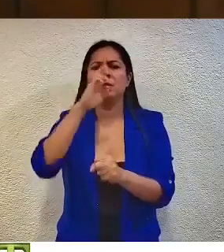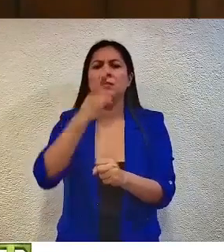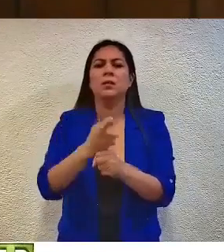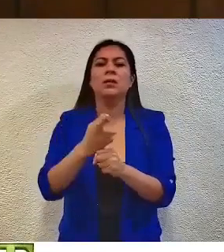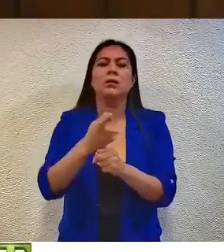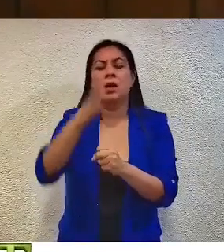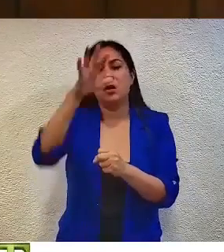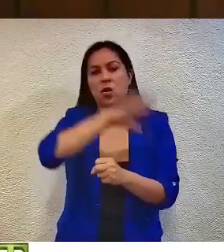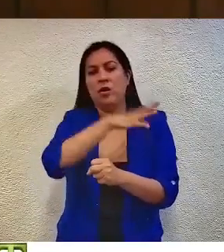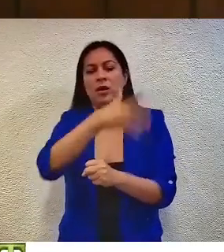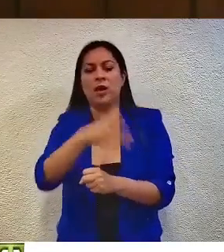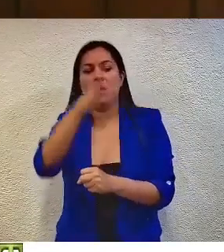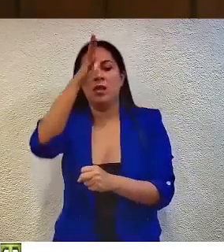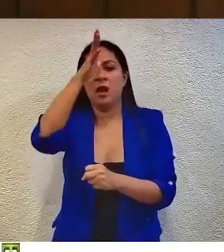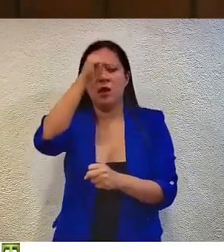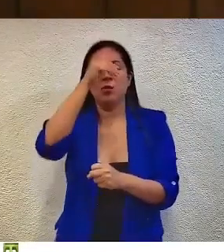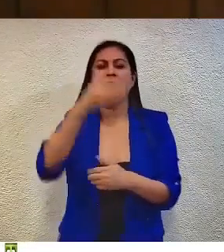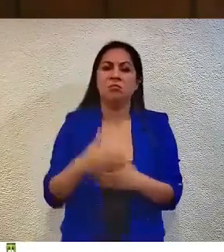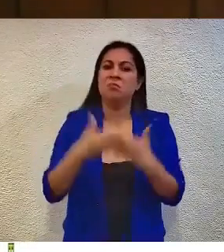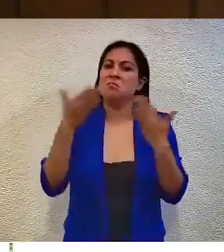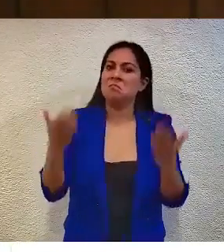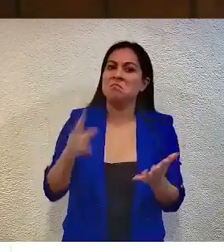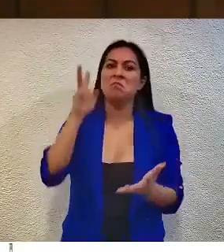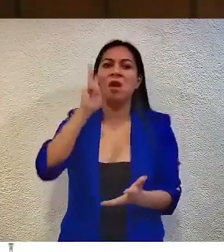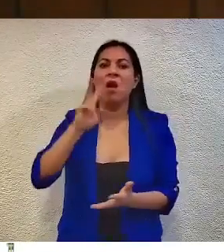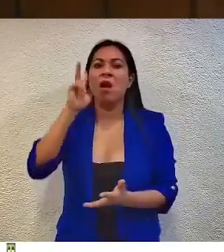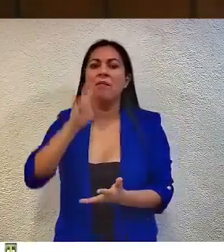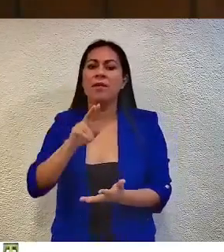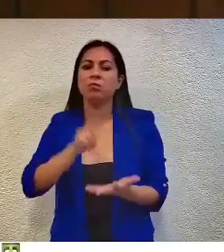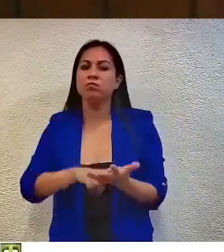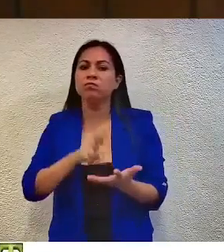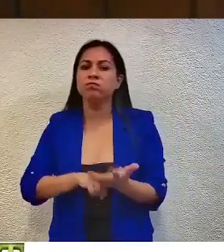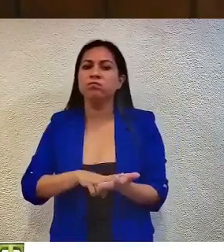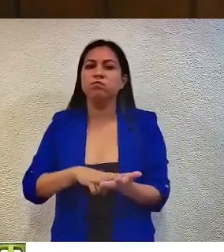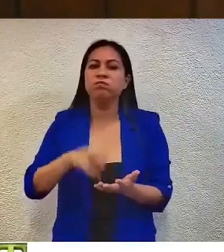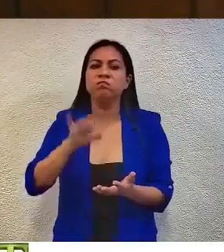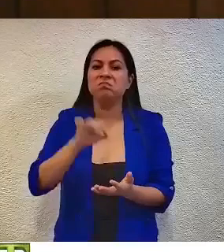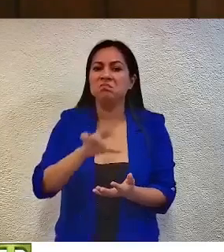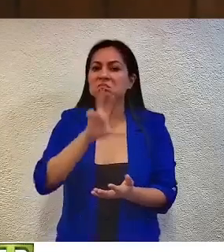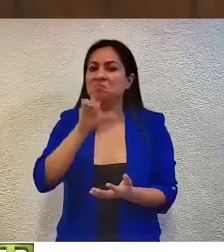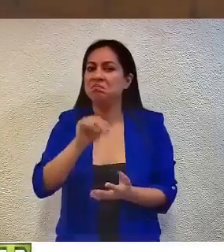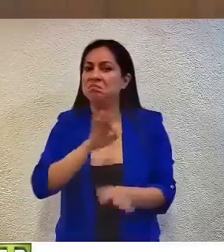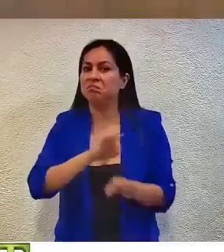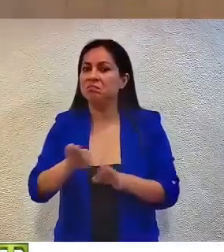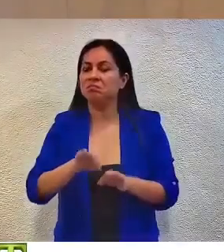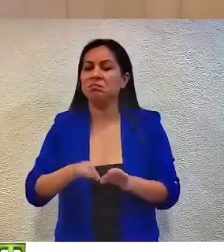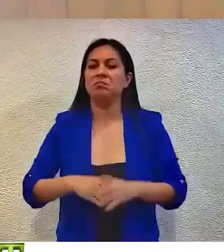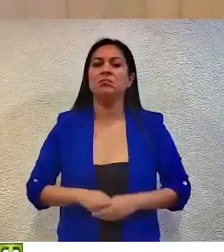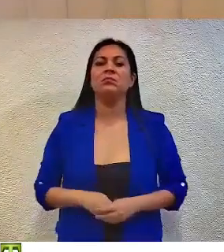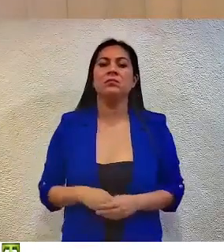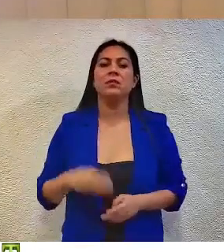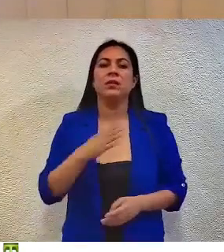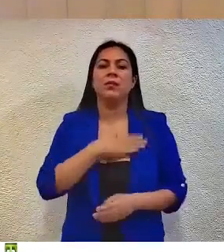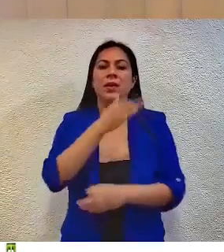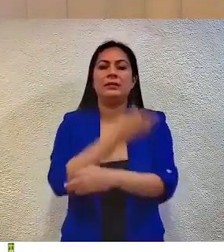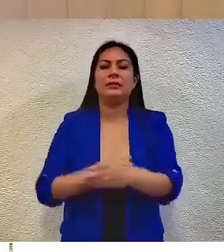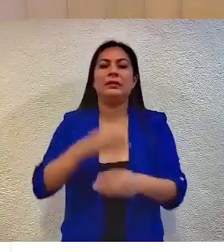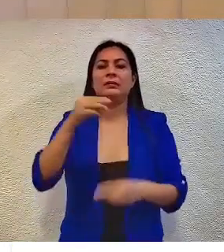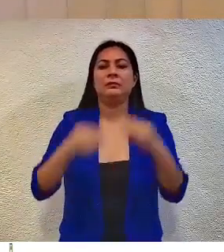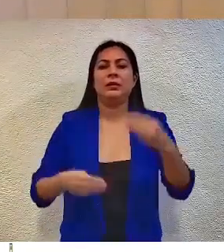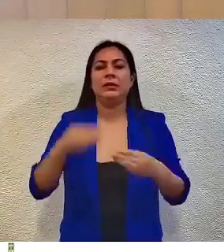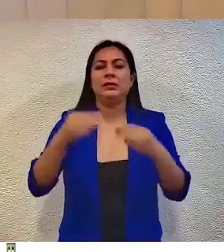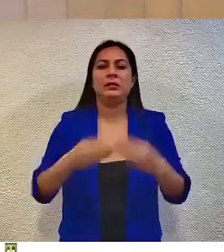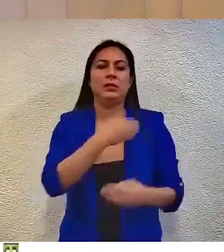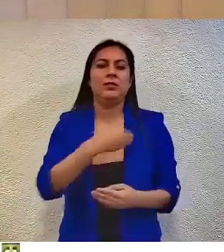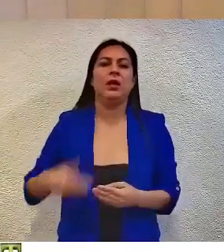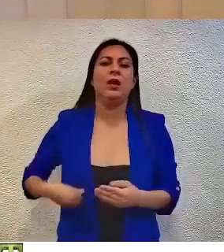secretario general de Acuerdos proceda a verificar el quórum legal para sesionar válidamente. Buenas tardes, magistrada presidenta.